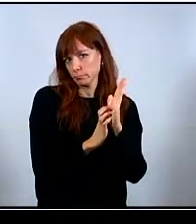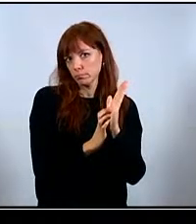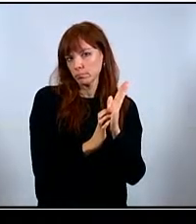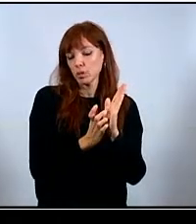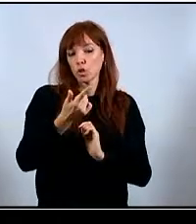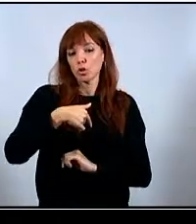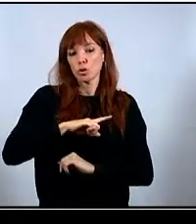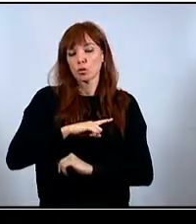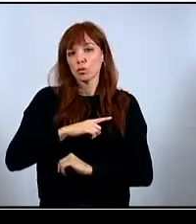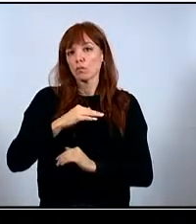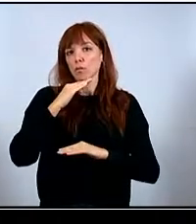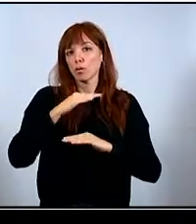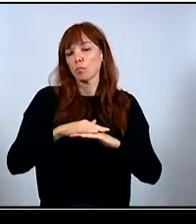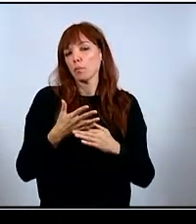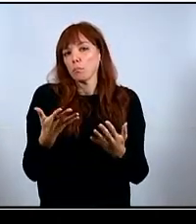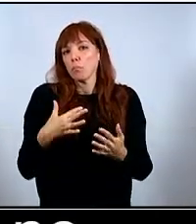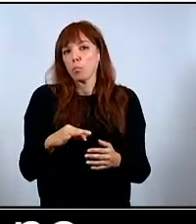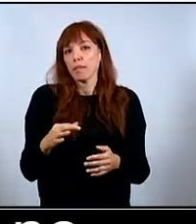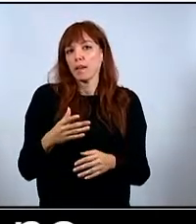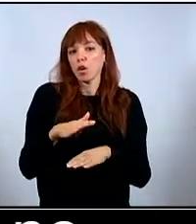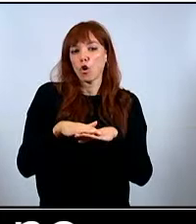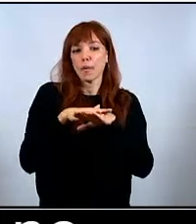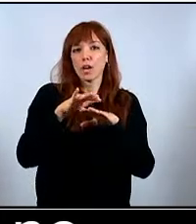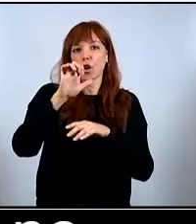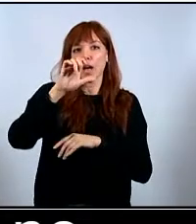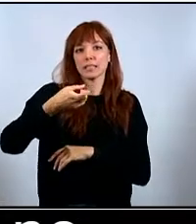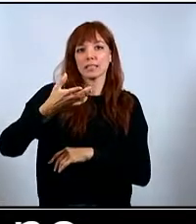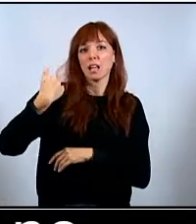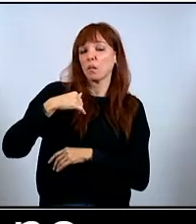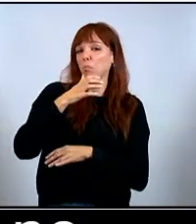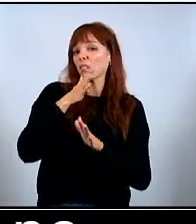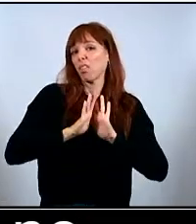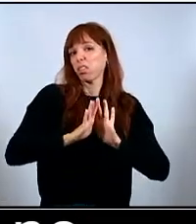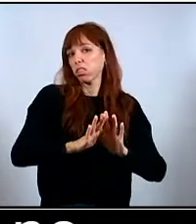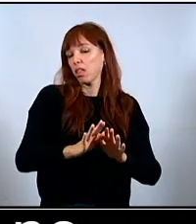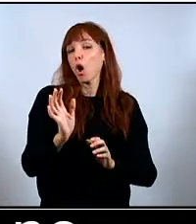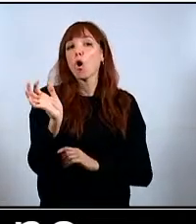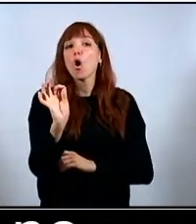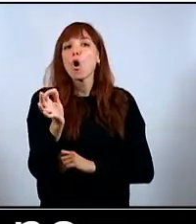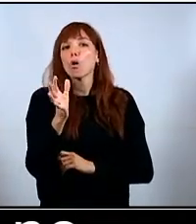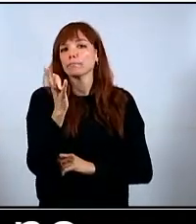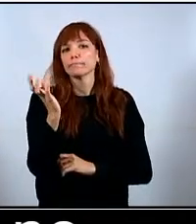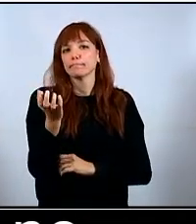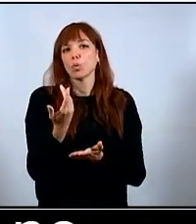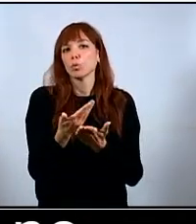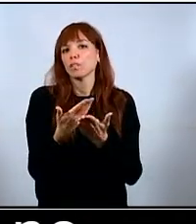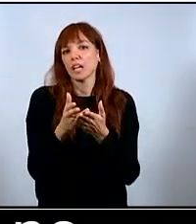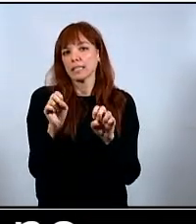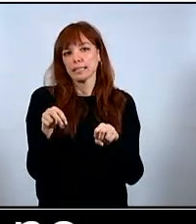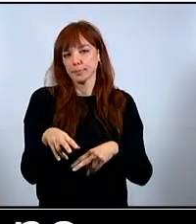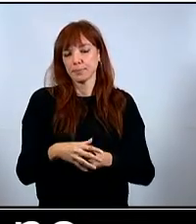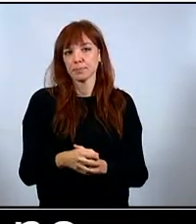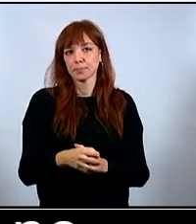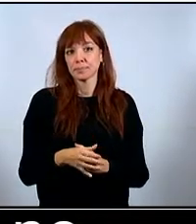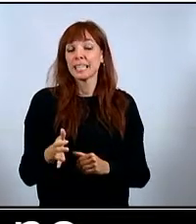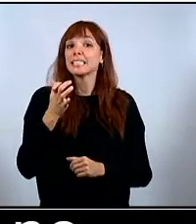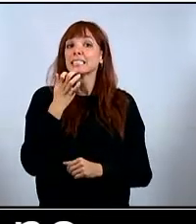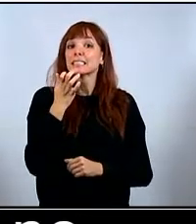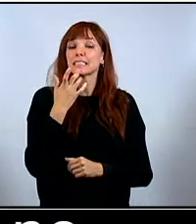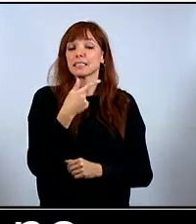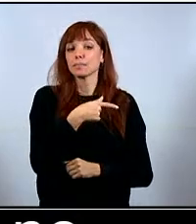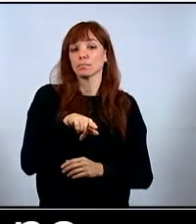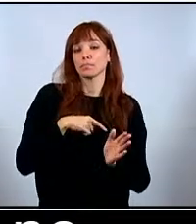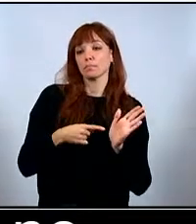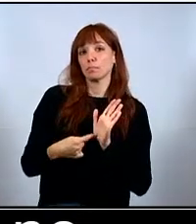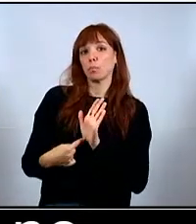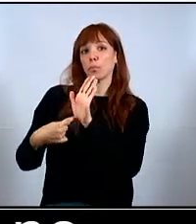podemos no haber cumplido el Gobierno anterior, o bien por dejadez, porque no se ha solicitado, o bien porque no se ha justificado. En el momento en que esto es tan fácil como